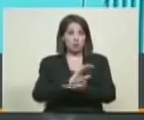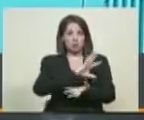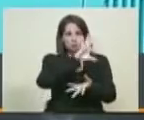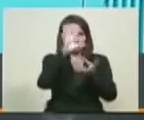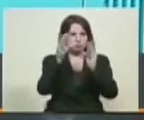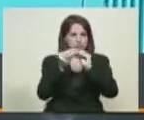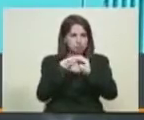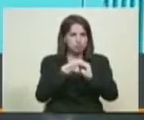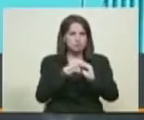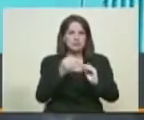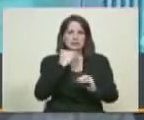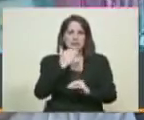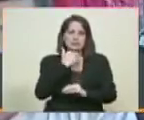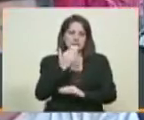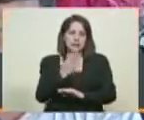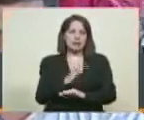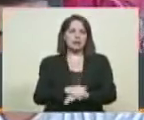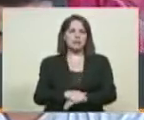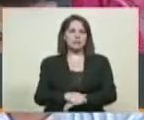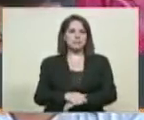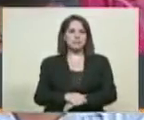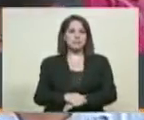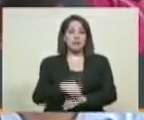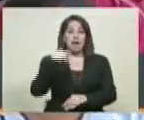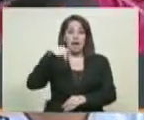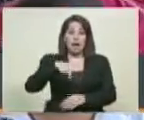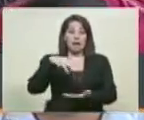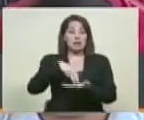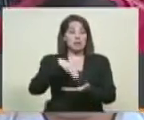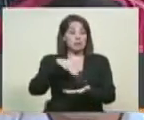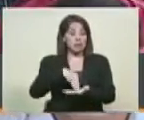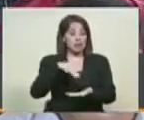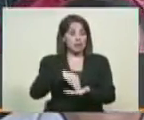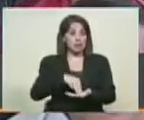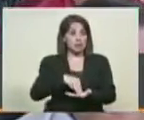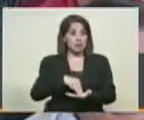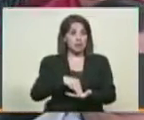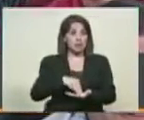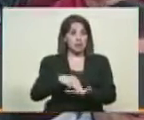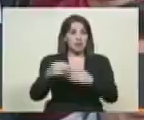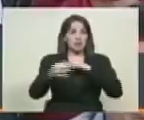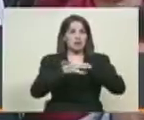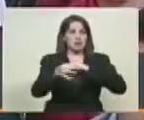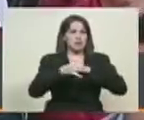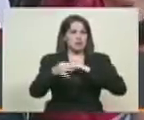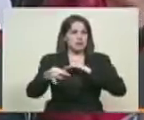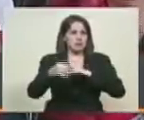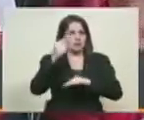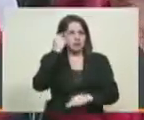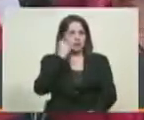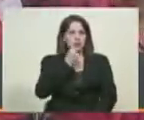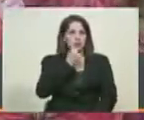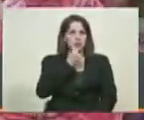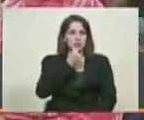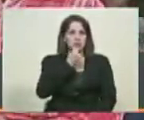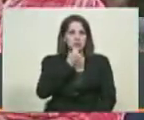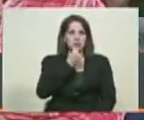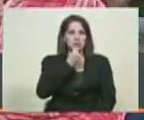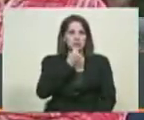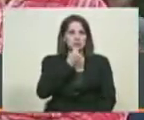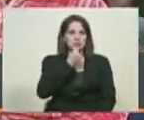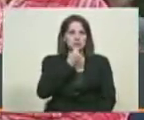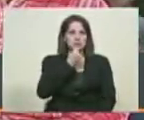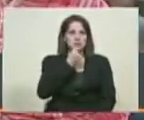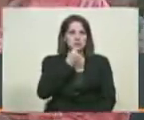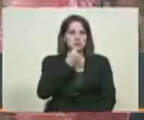esta jornada bonita aquí en el estado Miranda. Estamos en el municipio Sucre. Por acá están